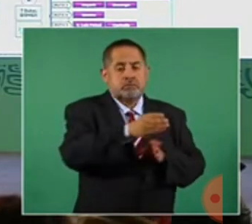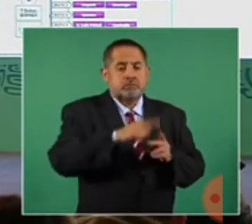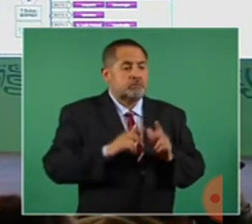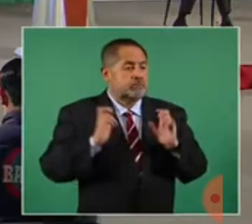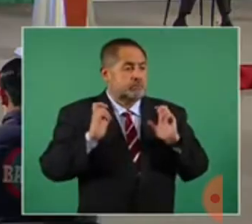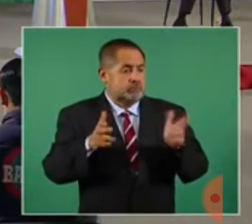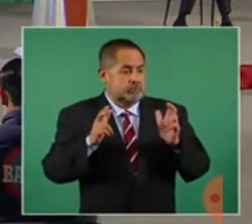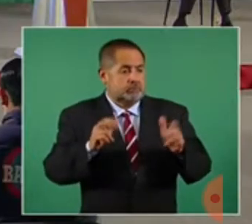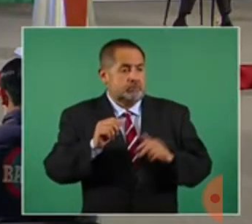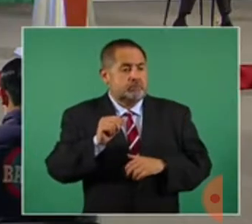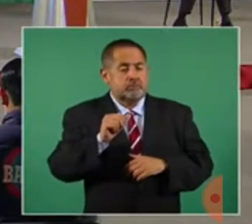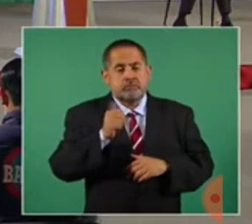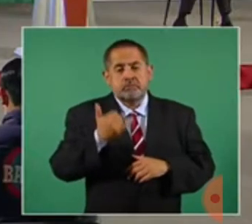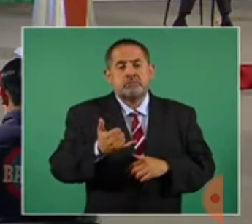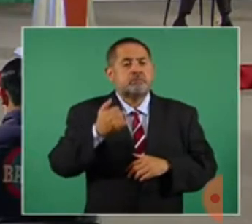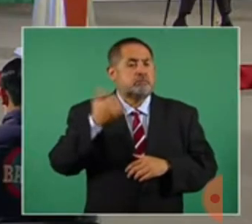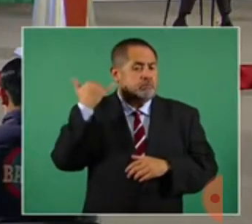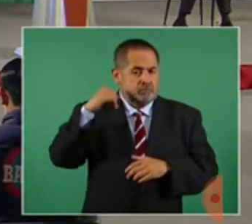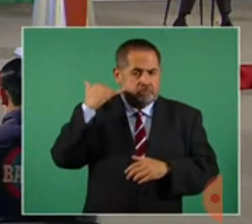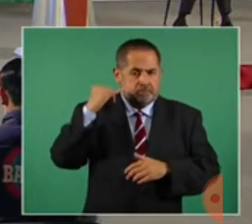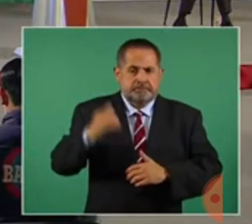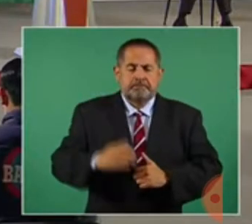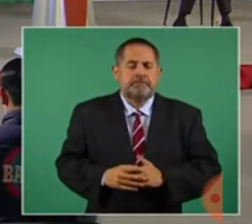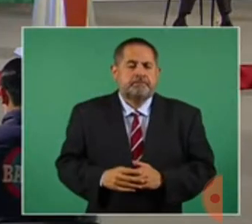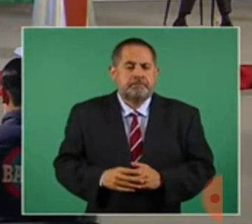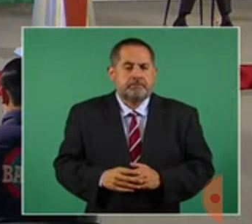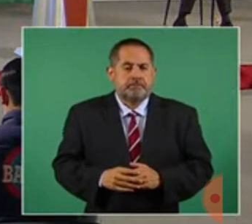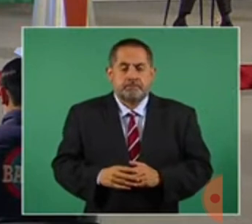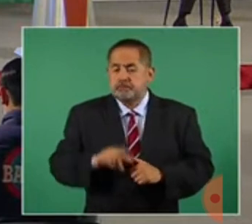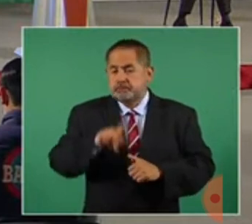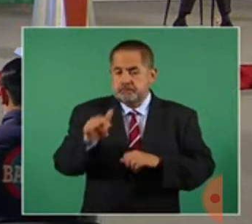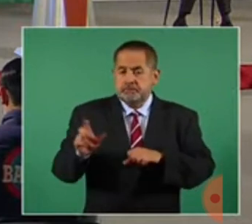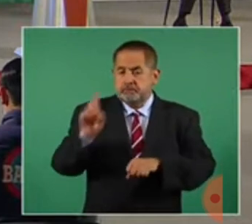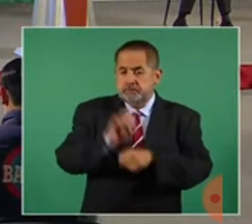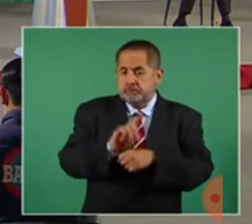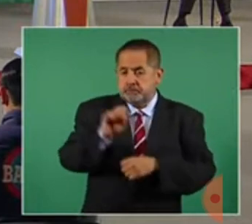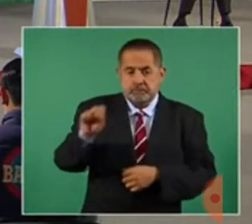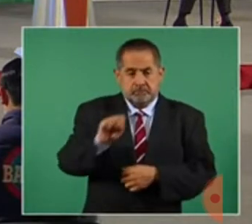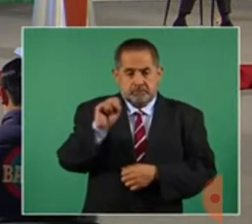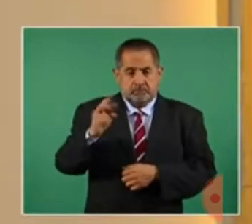y Yucatán. El día sábado se organizaron 2